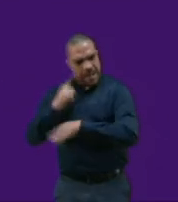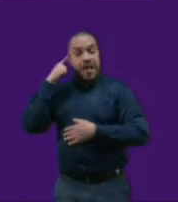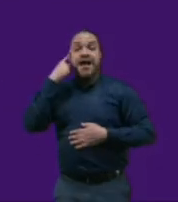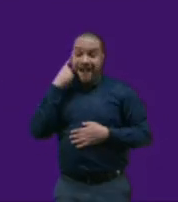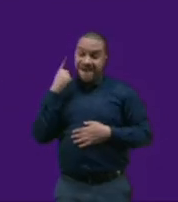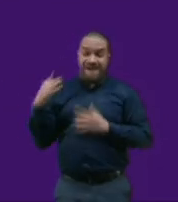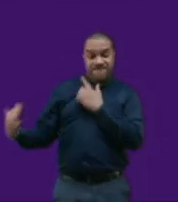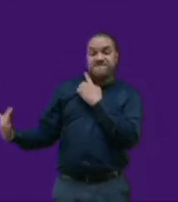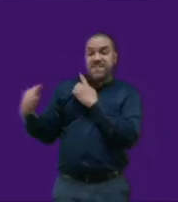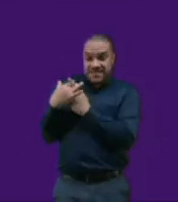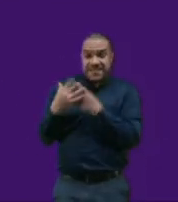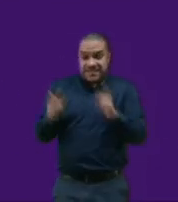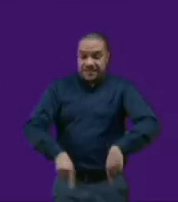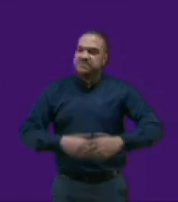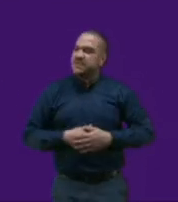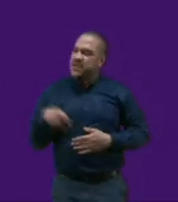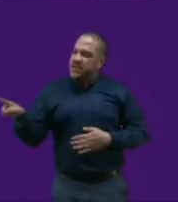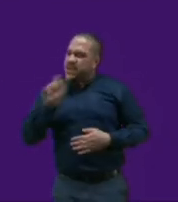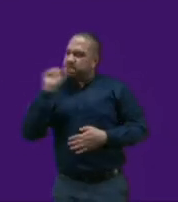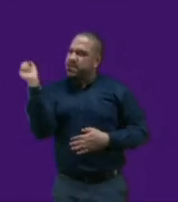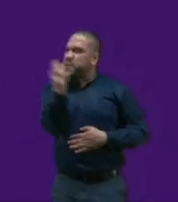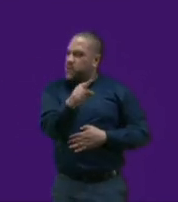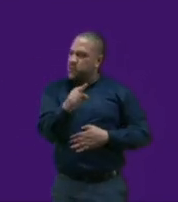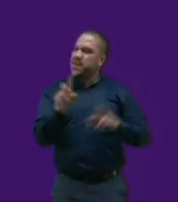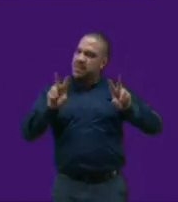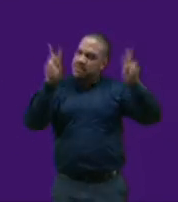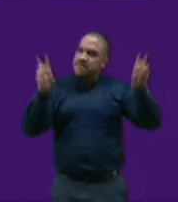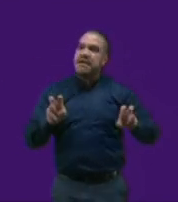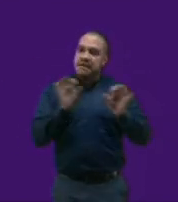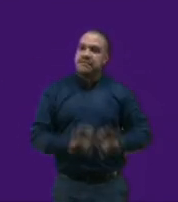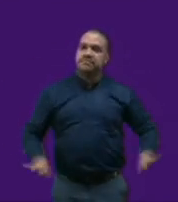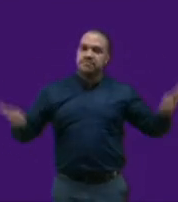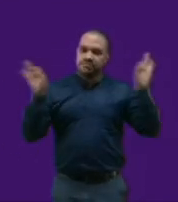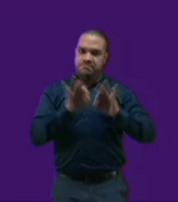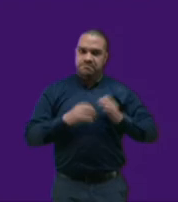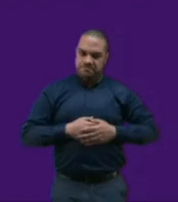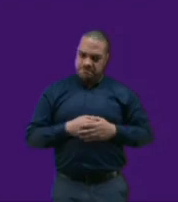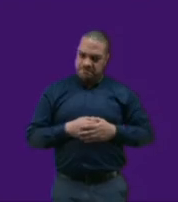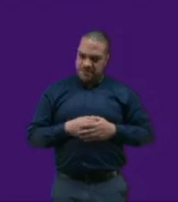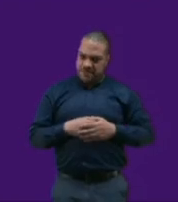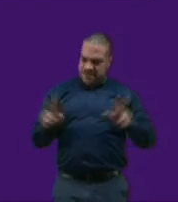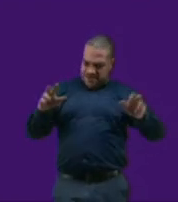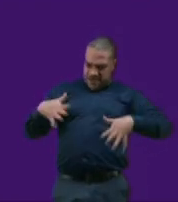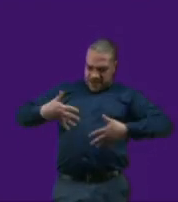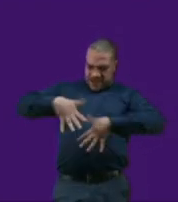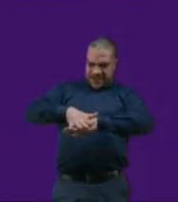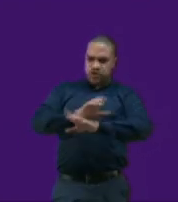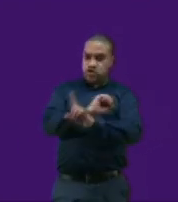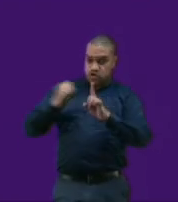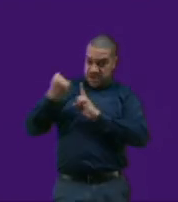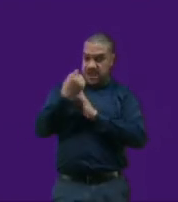me llama la atención tu pregunta porque no me imagino una red social en la que se trancen emociones,